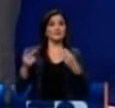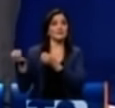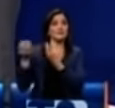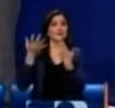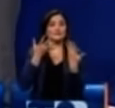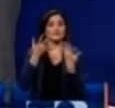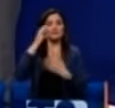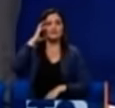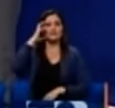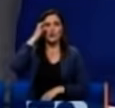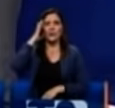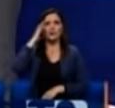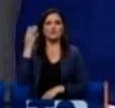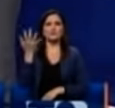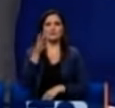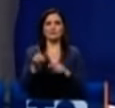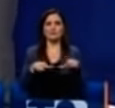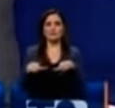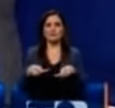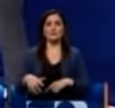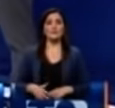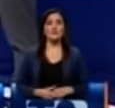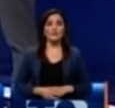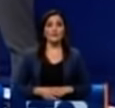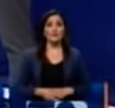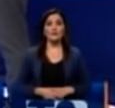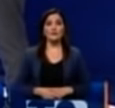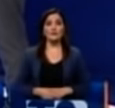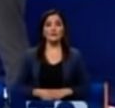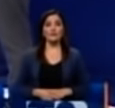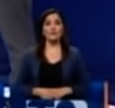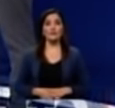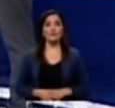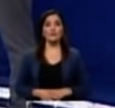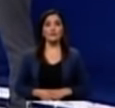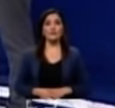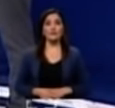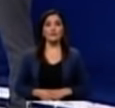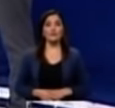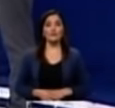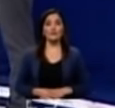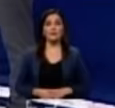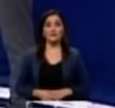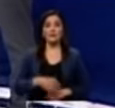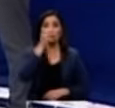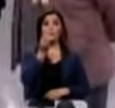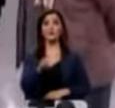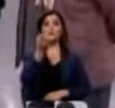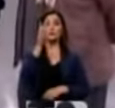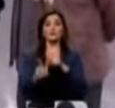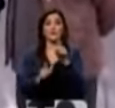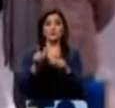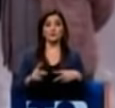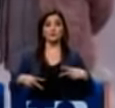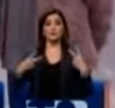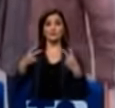contarnos las preocupaciones que tienen en este sector. Joana, ¿qué tal? Escuchamos. ¿Qué tal? Muy buenos días. Los moradores del barrio